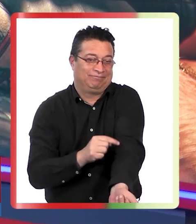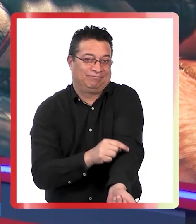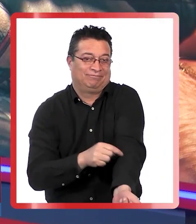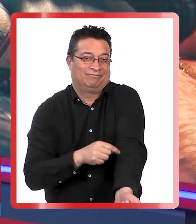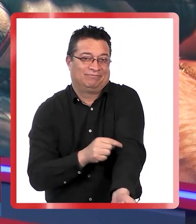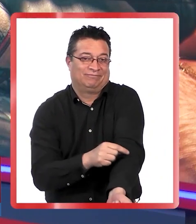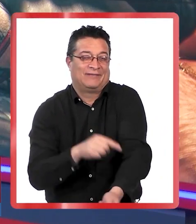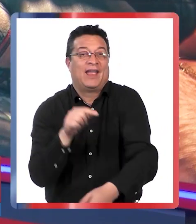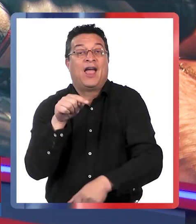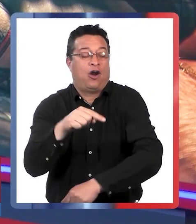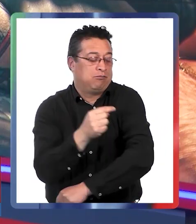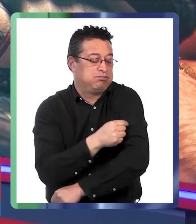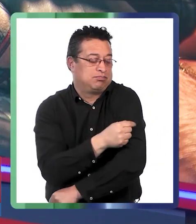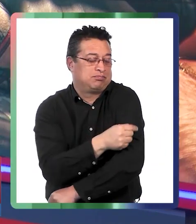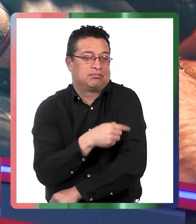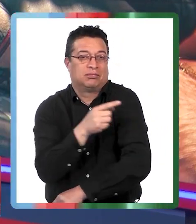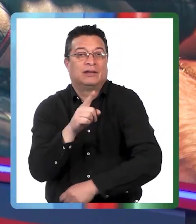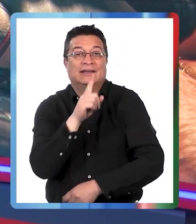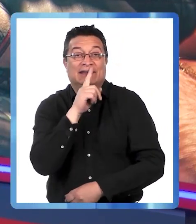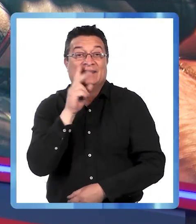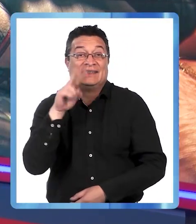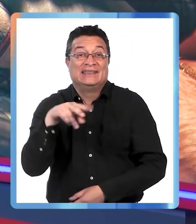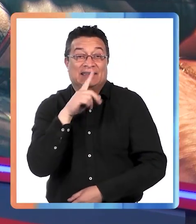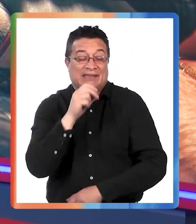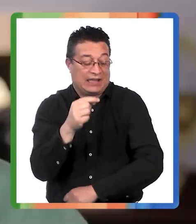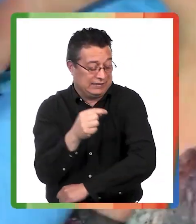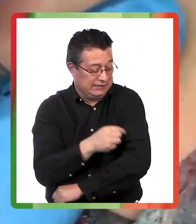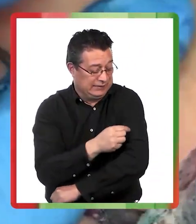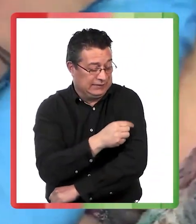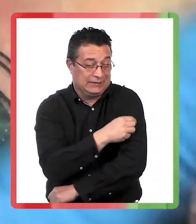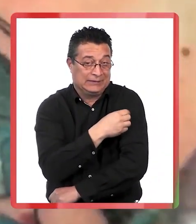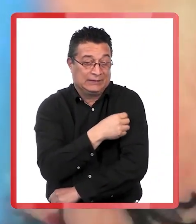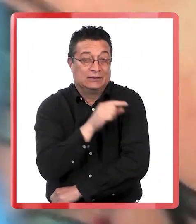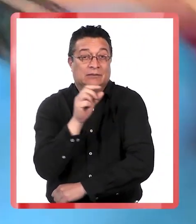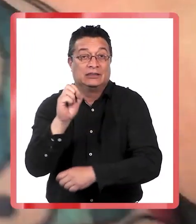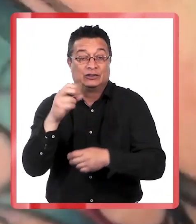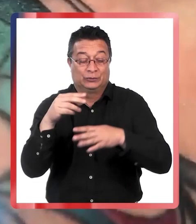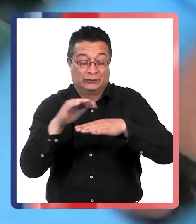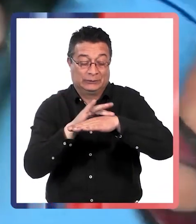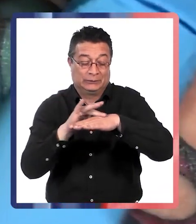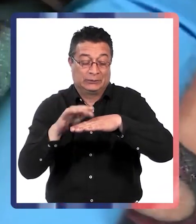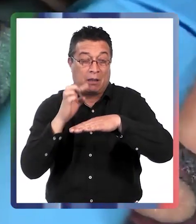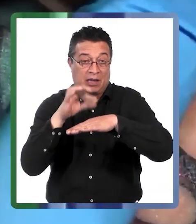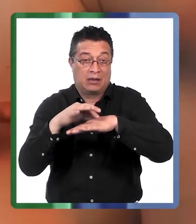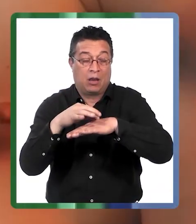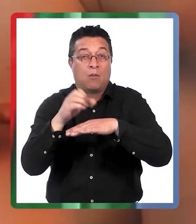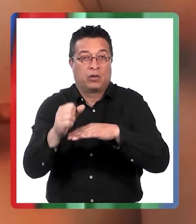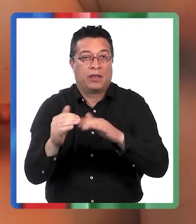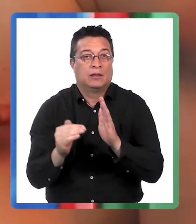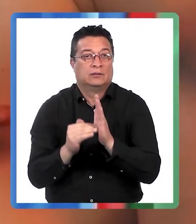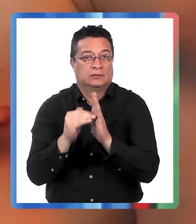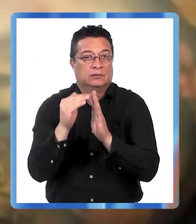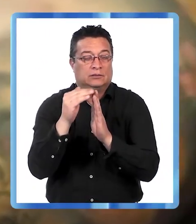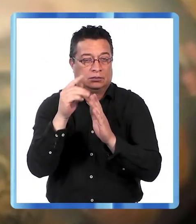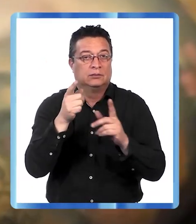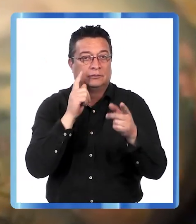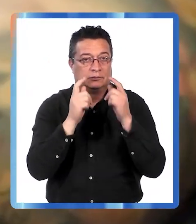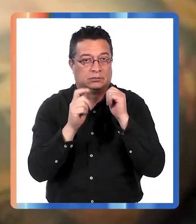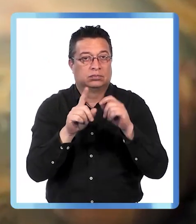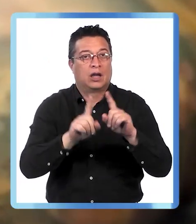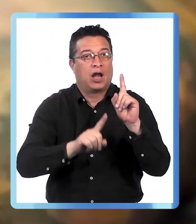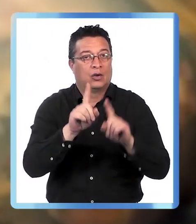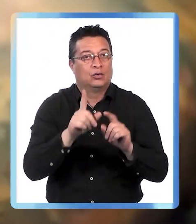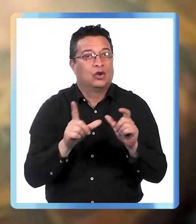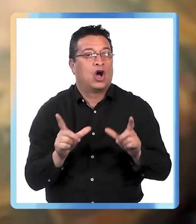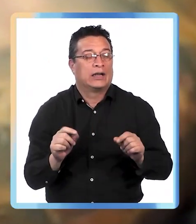estudio, esta modificación permanente con tinta que se aloja en la dermis, la segunda capa de la piel, podría aumentar el riesgo de un cierto tipo